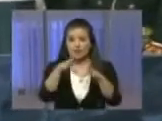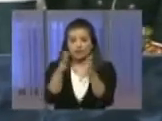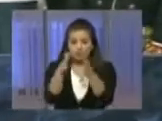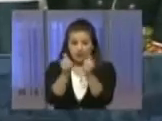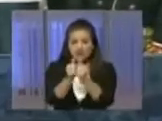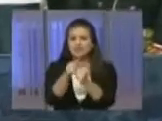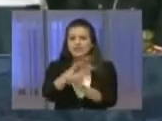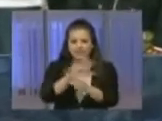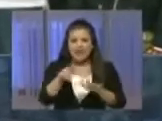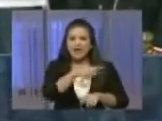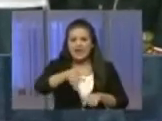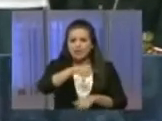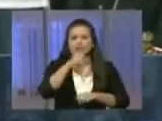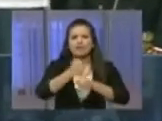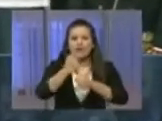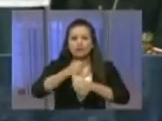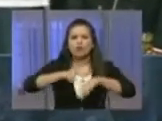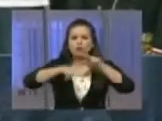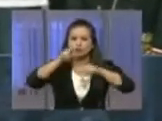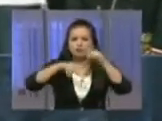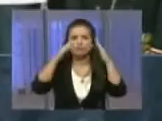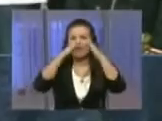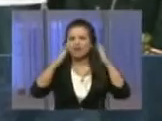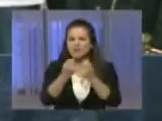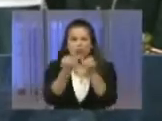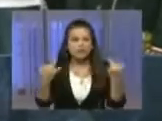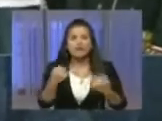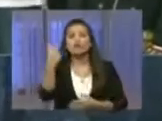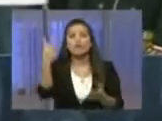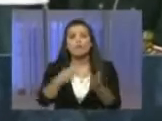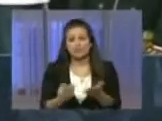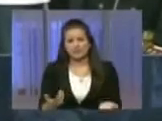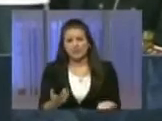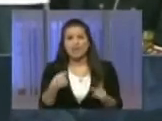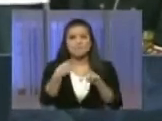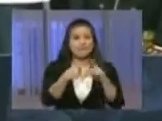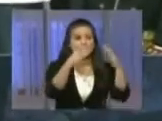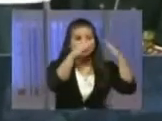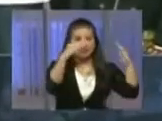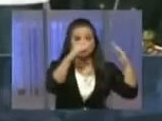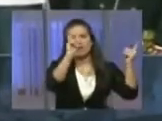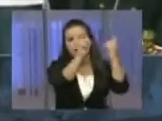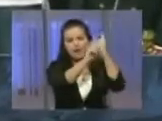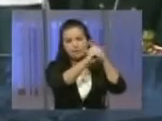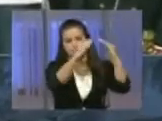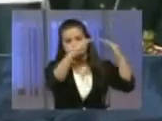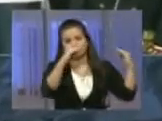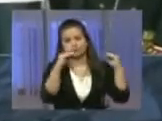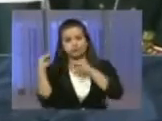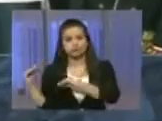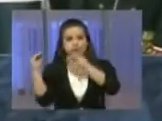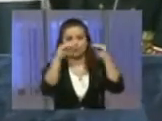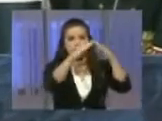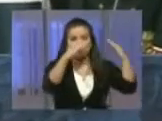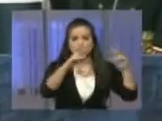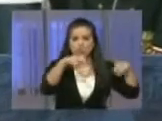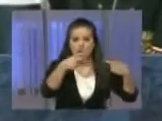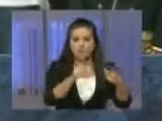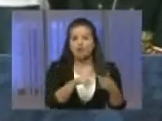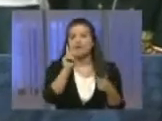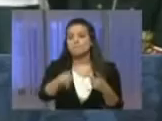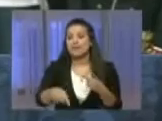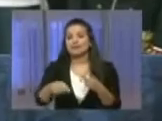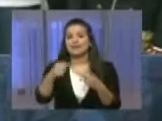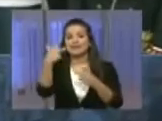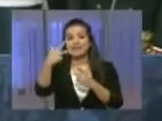viviendas más de 2000 viviendas aparte de los cambios de techo aparte de los avances en Barrio tricolor hay más de 3 km